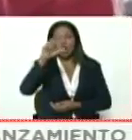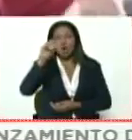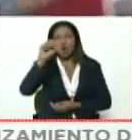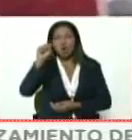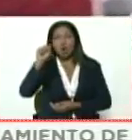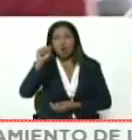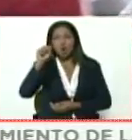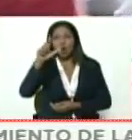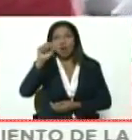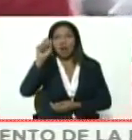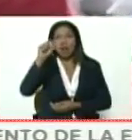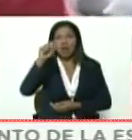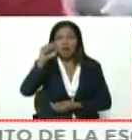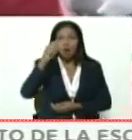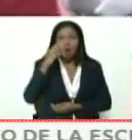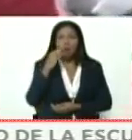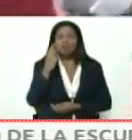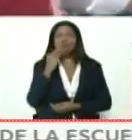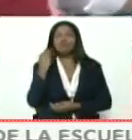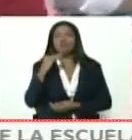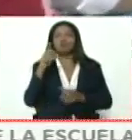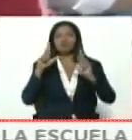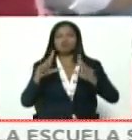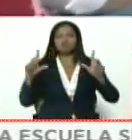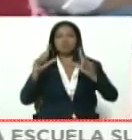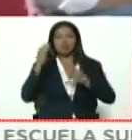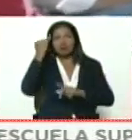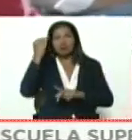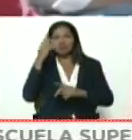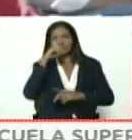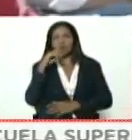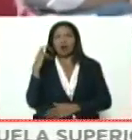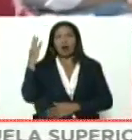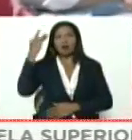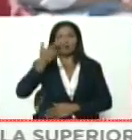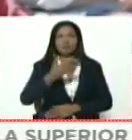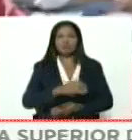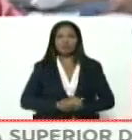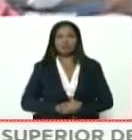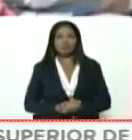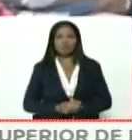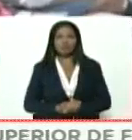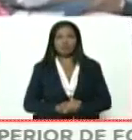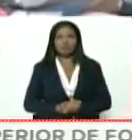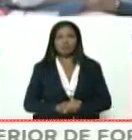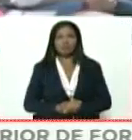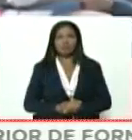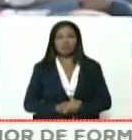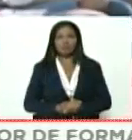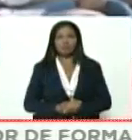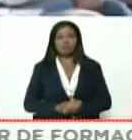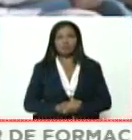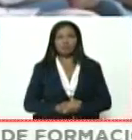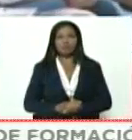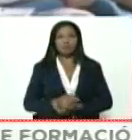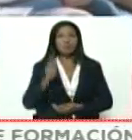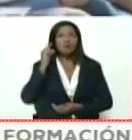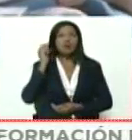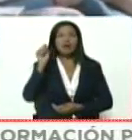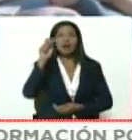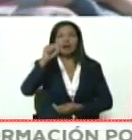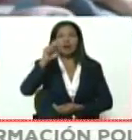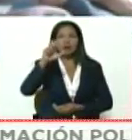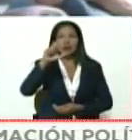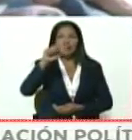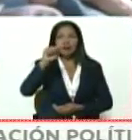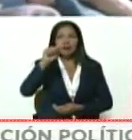Juventud Acumulada, cuadro ideológico de muchos años. Ana Karina Mora,